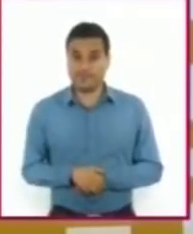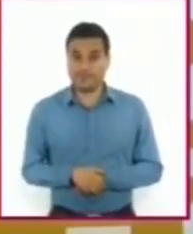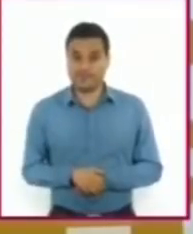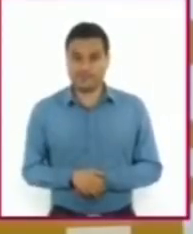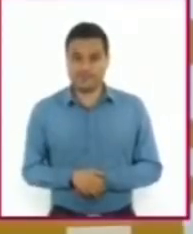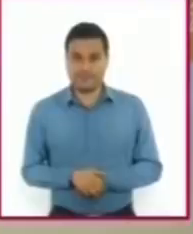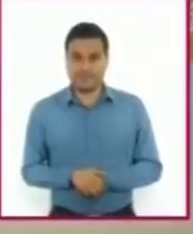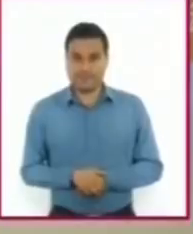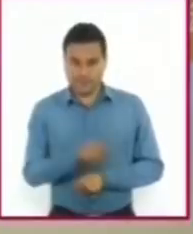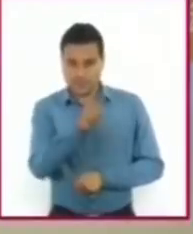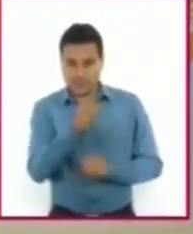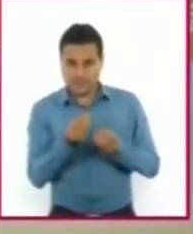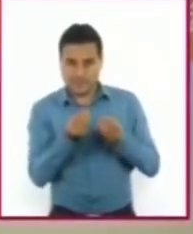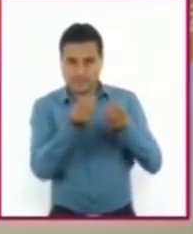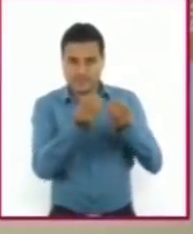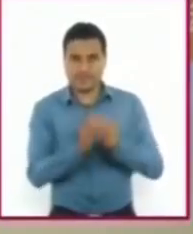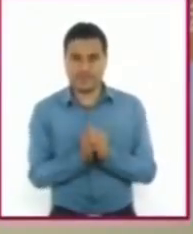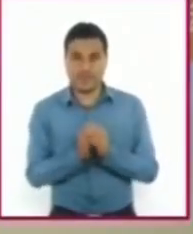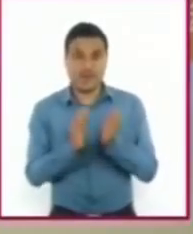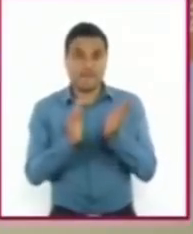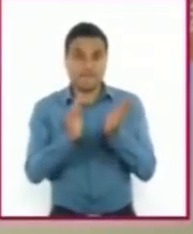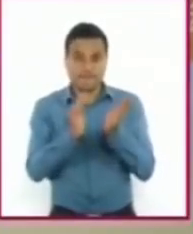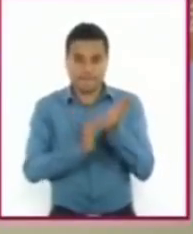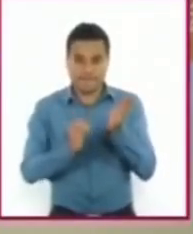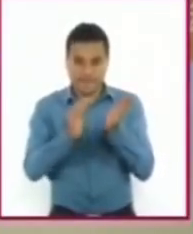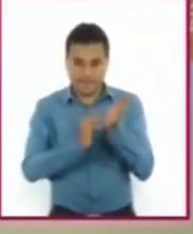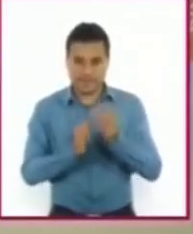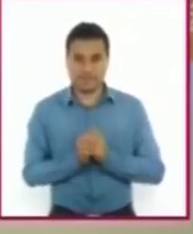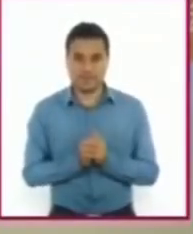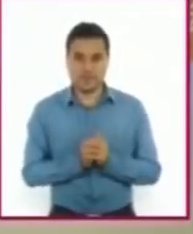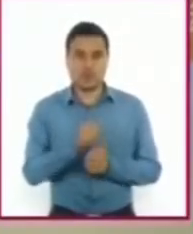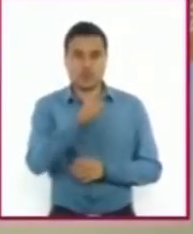pluma. Ya me lo puso complicado, maestra.